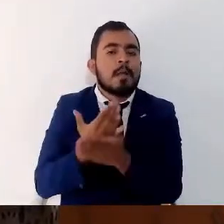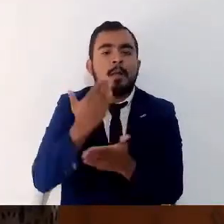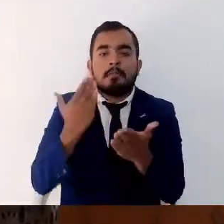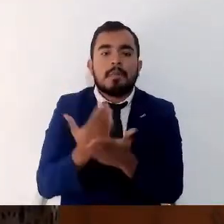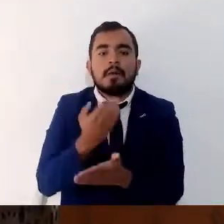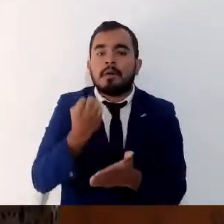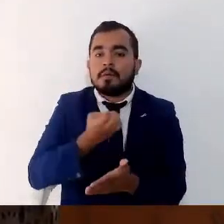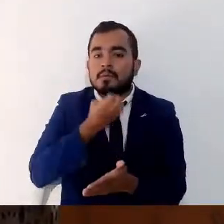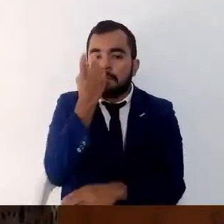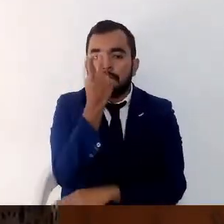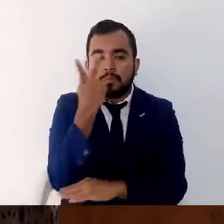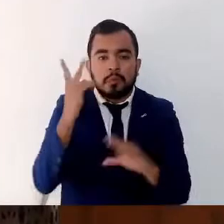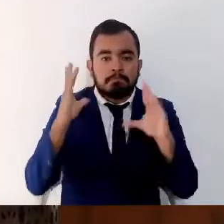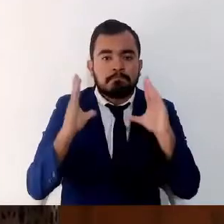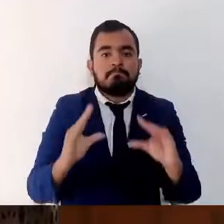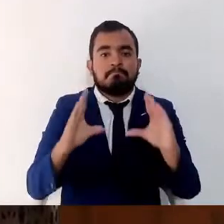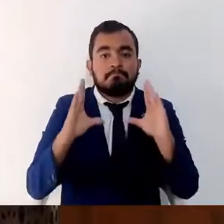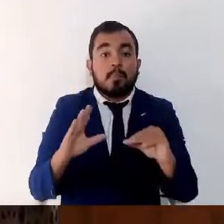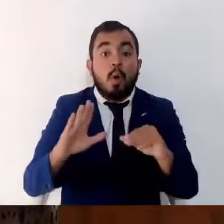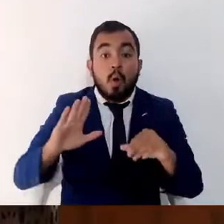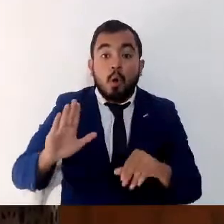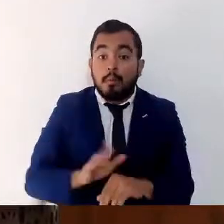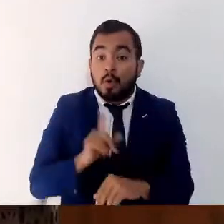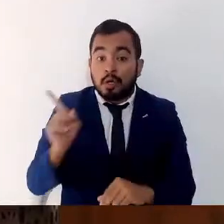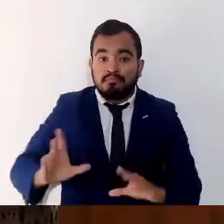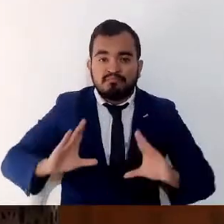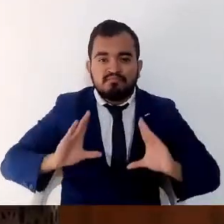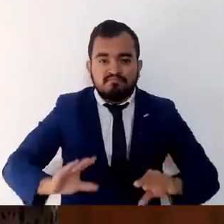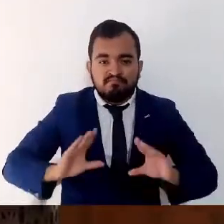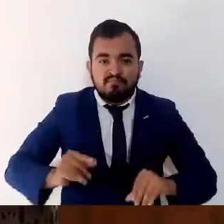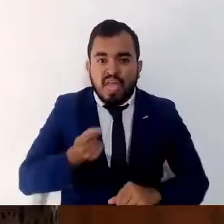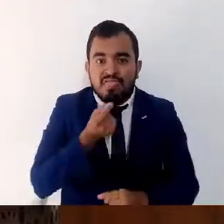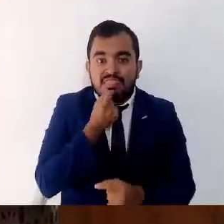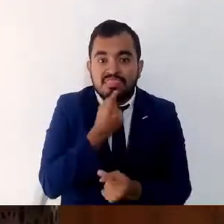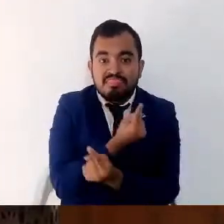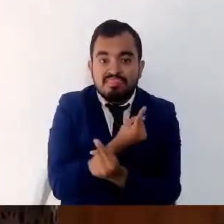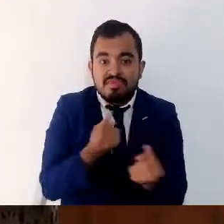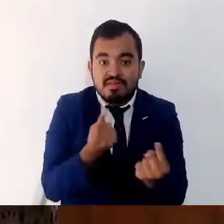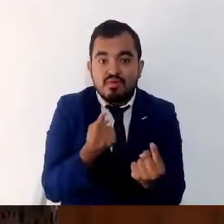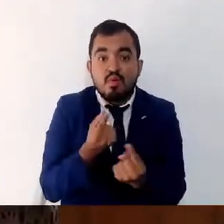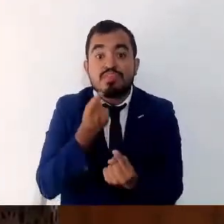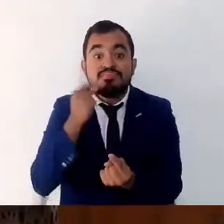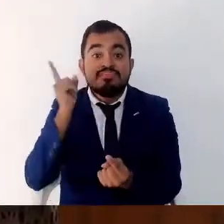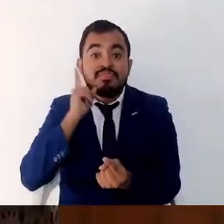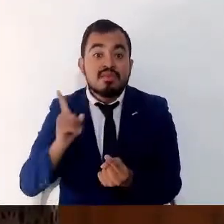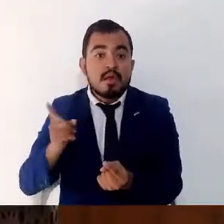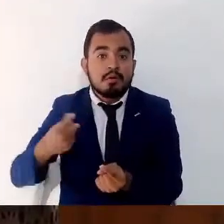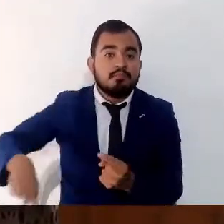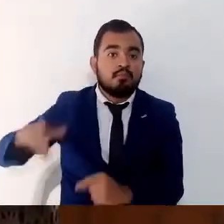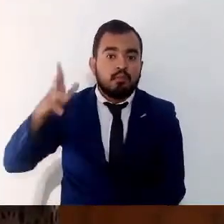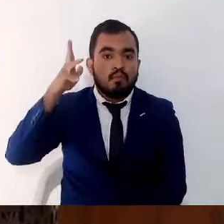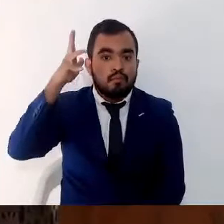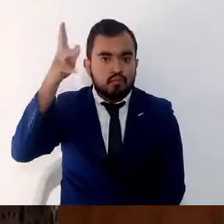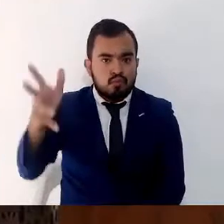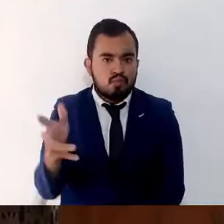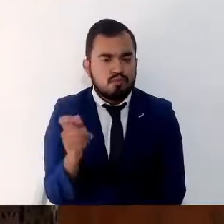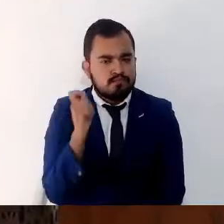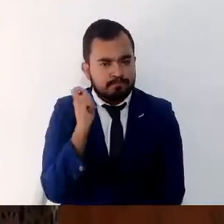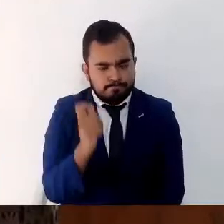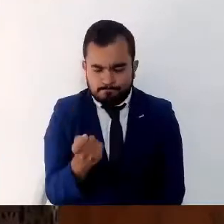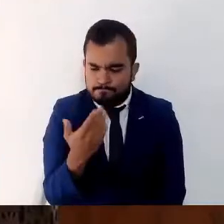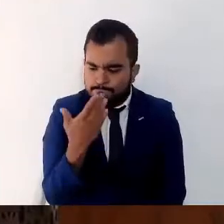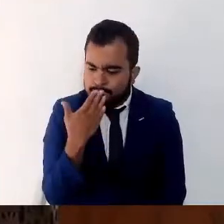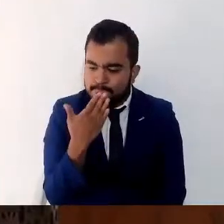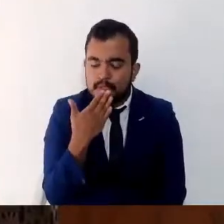preescolares. Porque formando y educando a nuestros niños y niñas del futuro, están configurando a los ciudadanos del